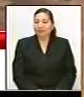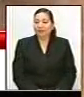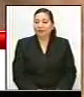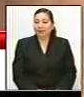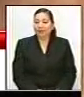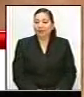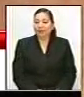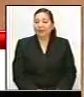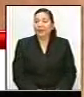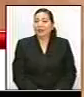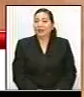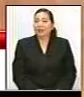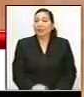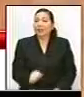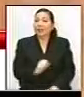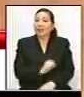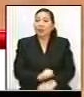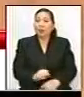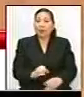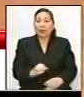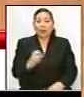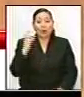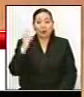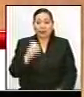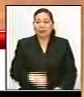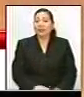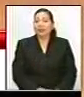Representante del distrito de San Juan del Lurigancho.